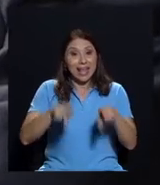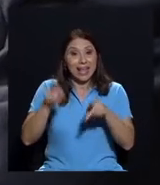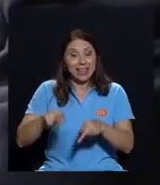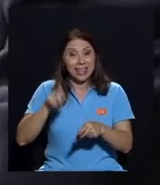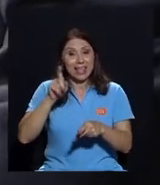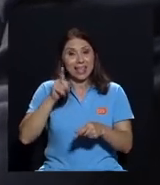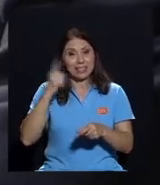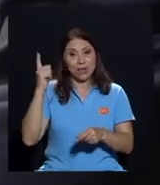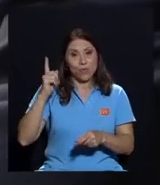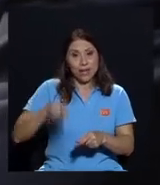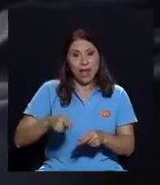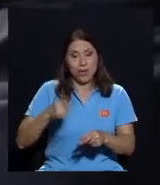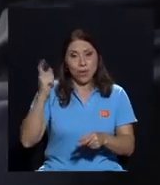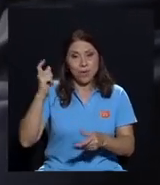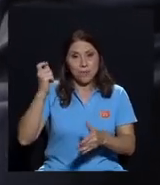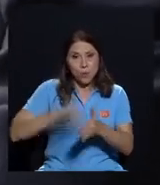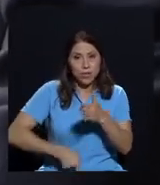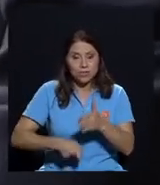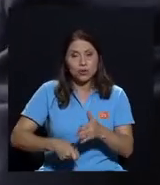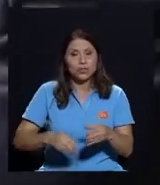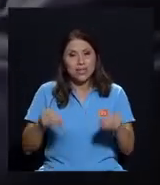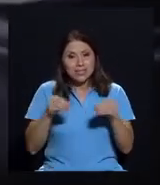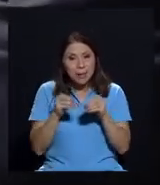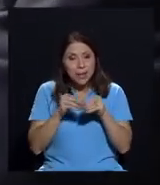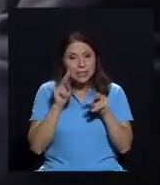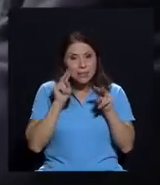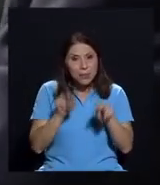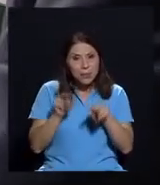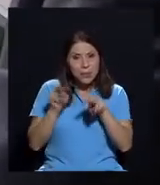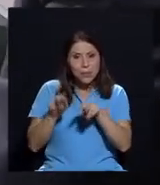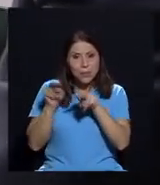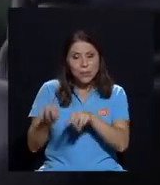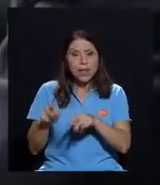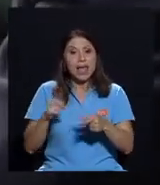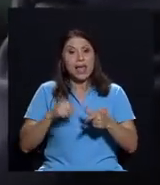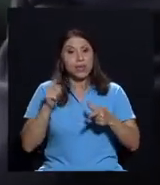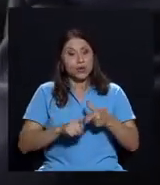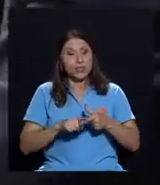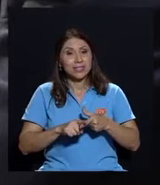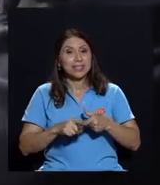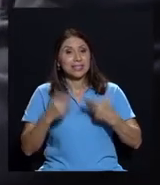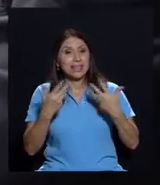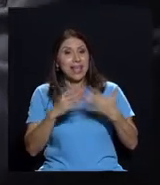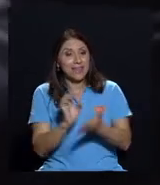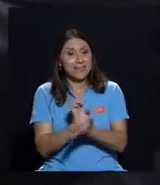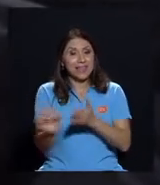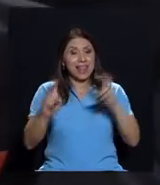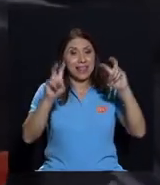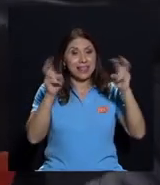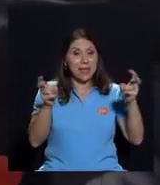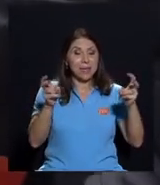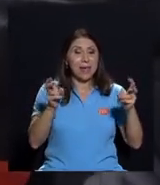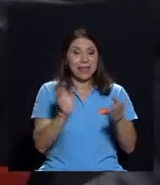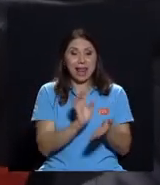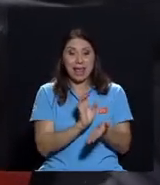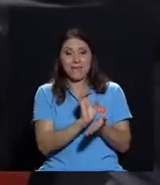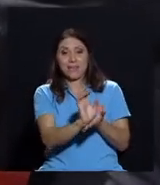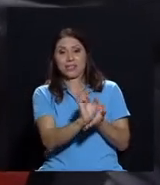m a pagar los impuestos entonces facilitará el tema de la evasión ilusión y además tiene un control indirecto